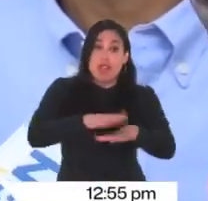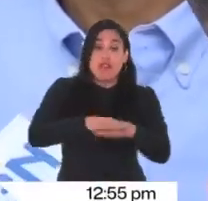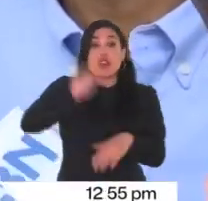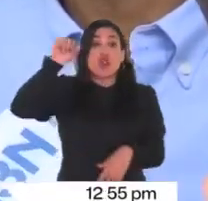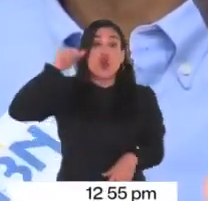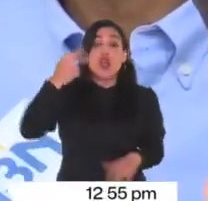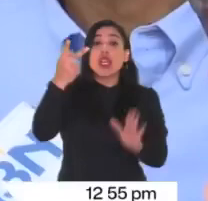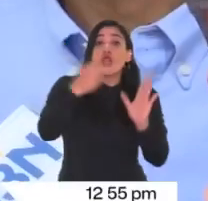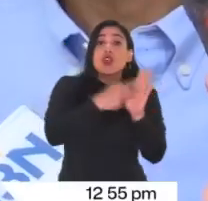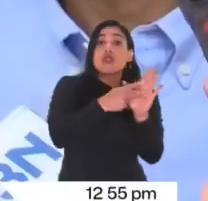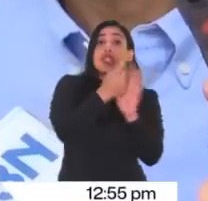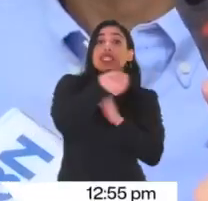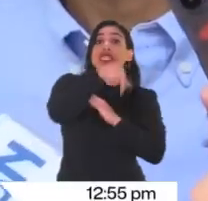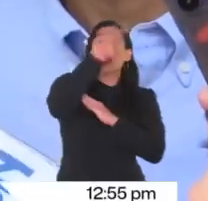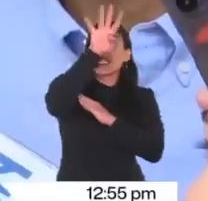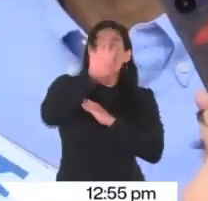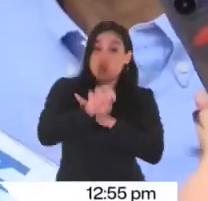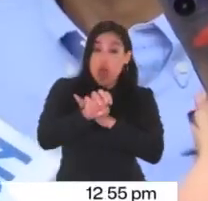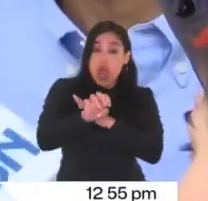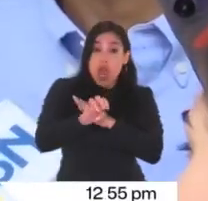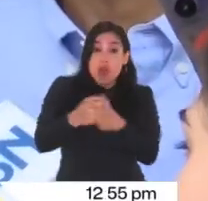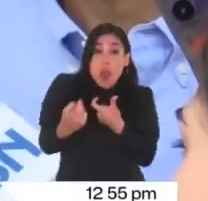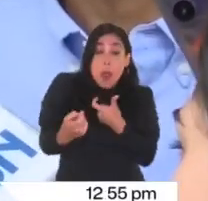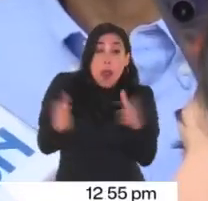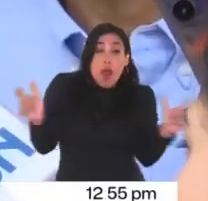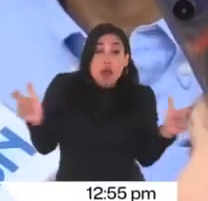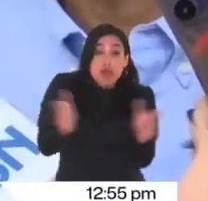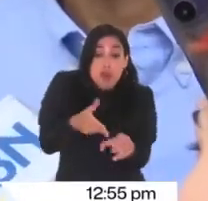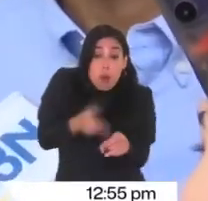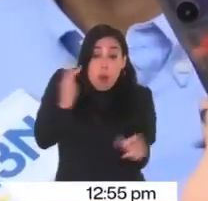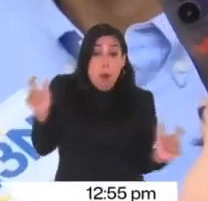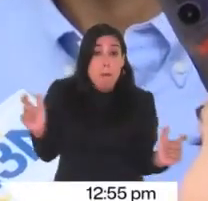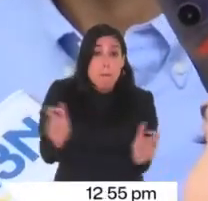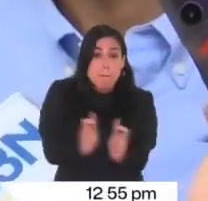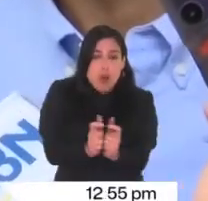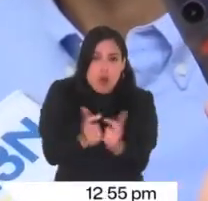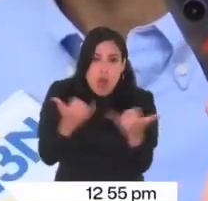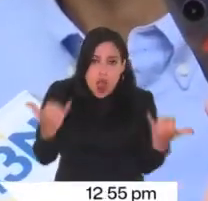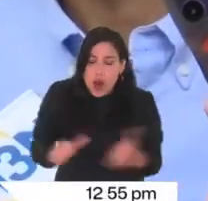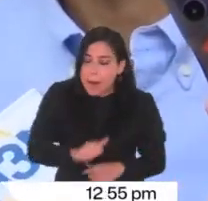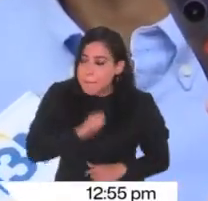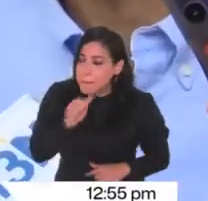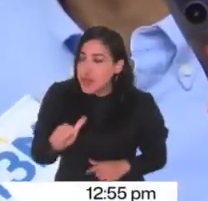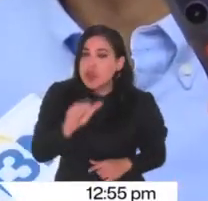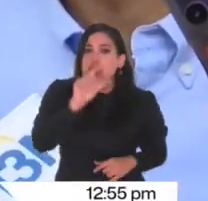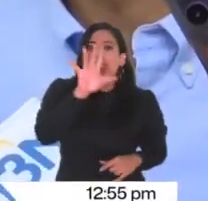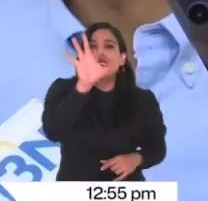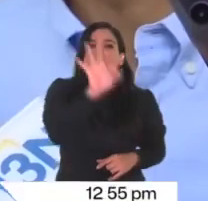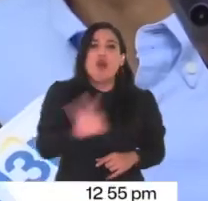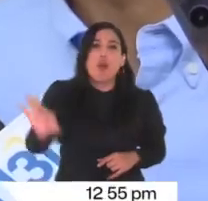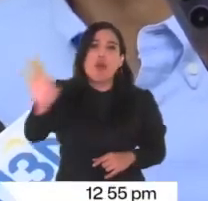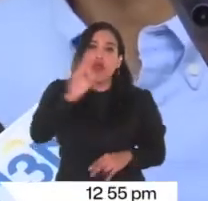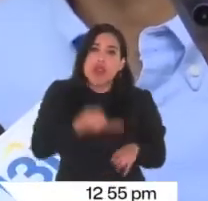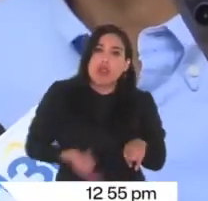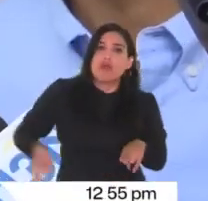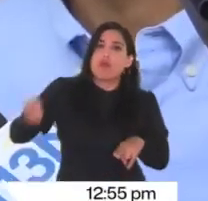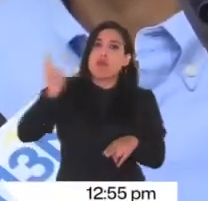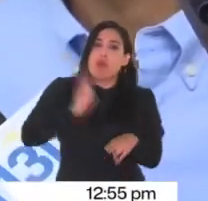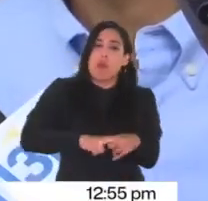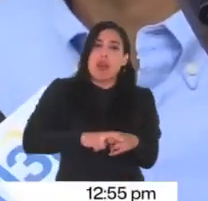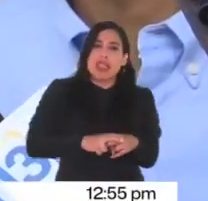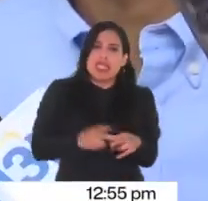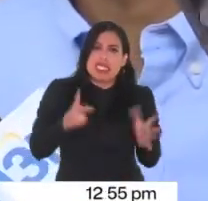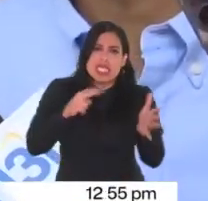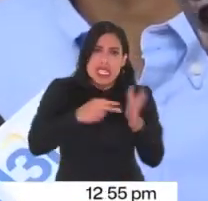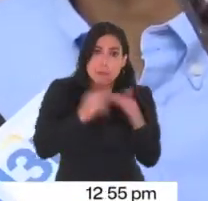tasa más baja de los últimos 15 años, que era 2.9 deserción, hoy está casi en 5 puntos. Estamos hablando de